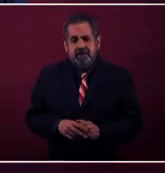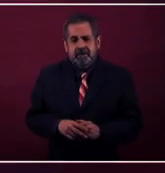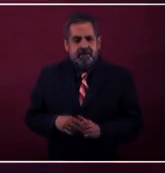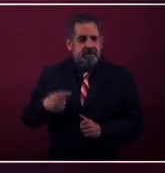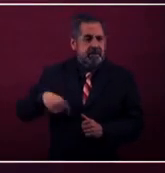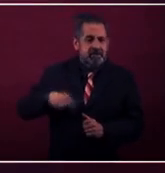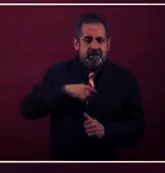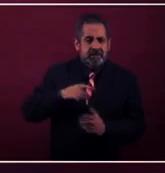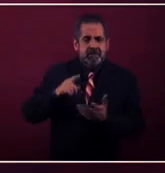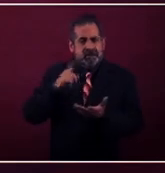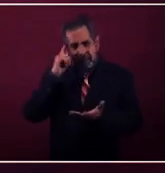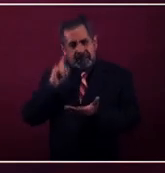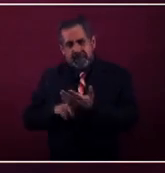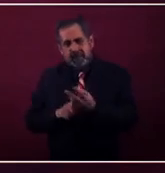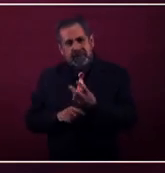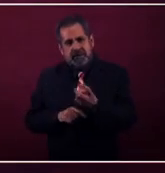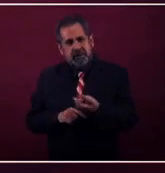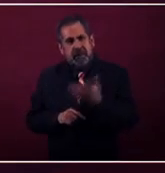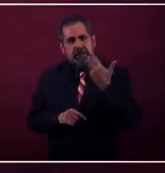creíamos en eso,